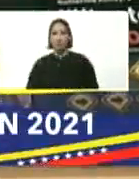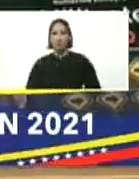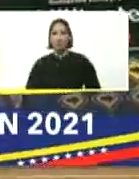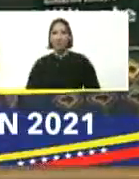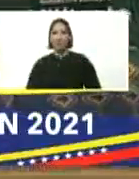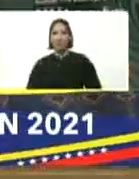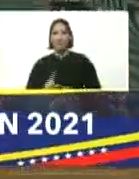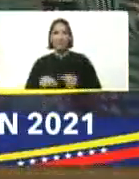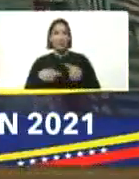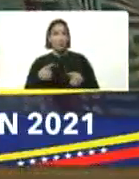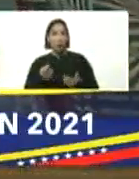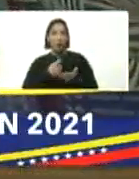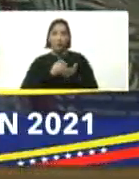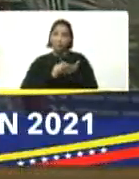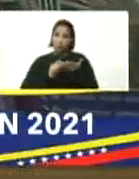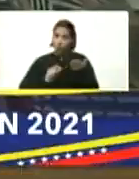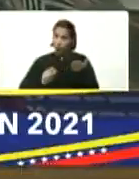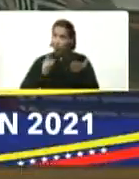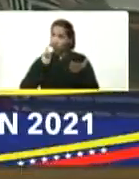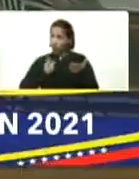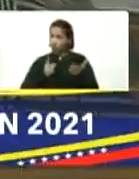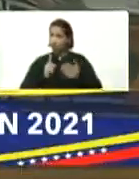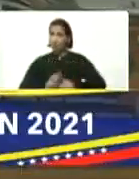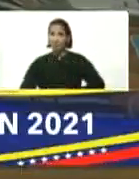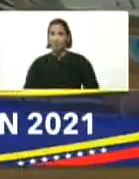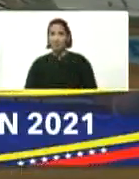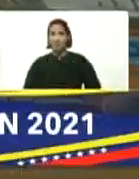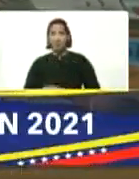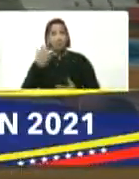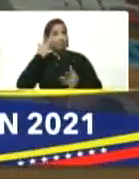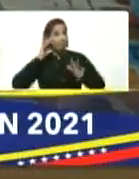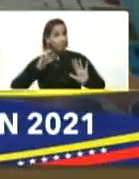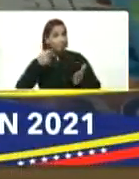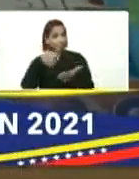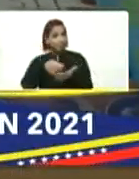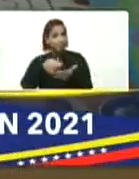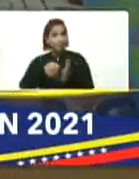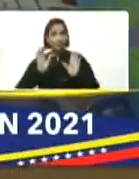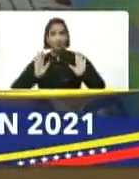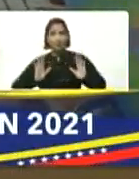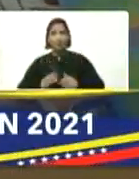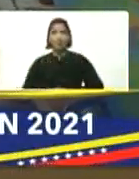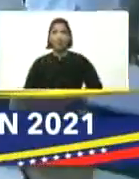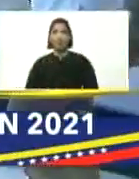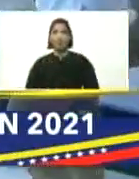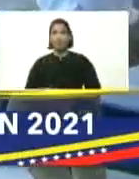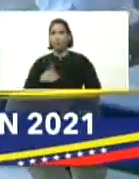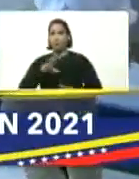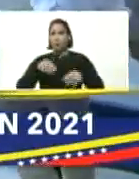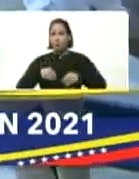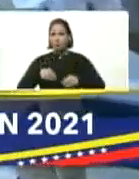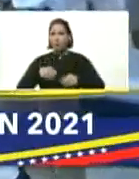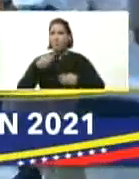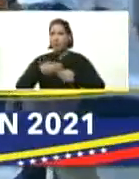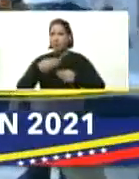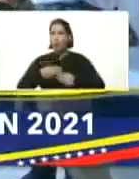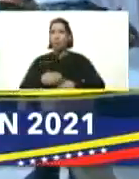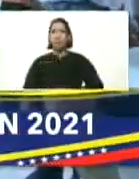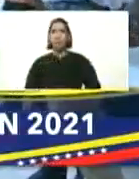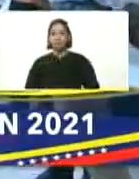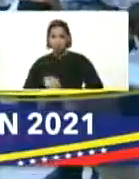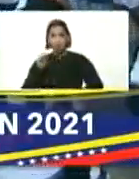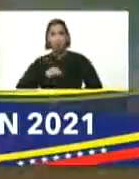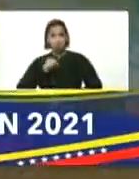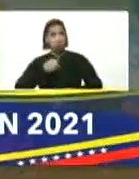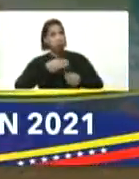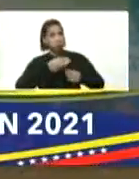Después me pasan la factura, ¿no? Y yo veré cómo les pago. ¿Me aceptan, Petro? Se acepta.